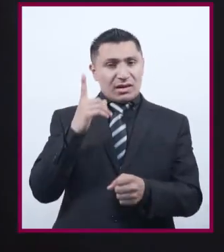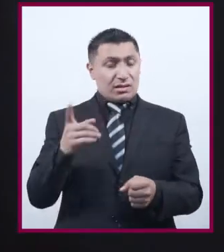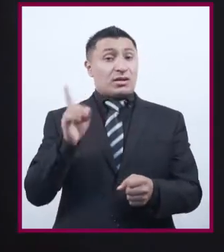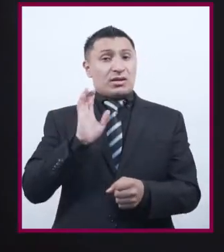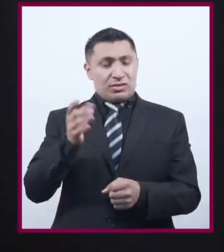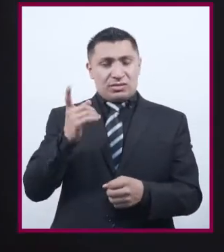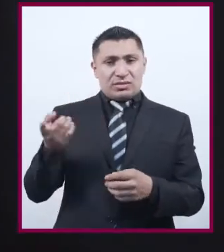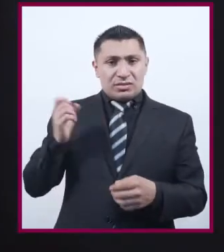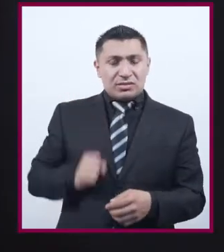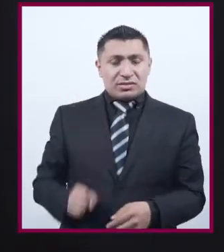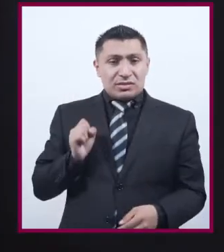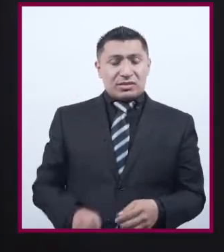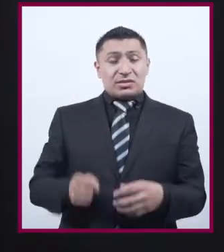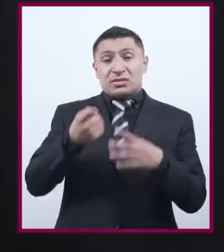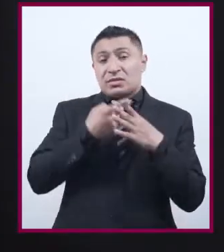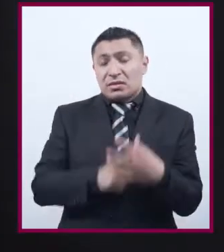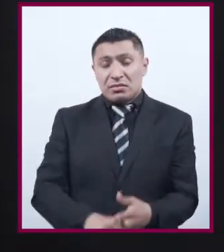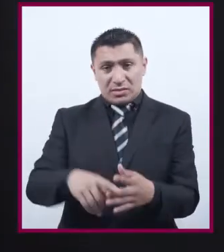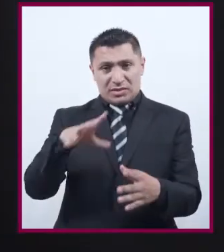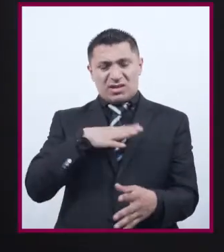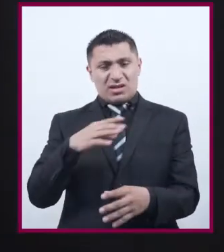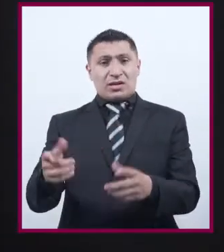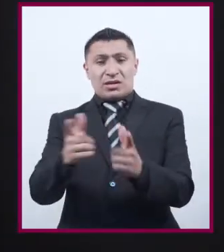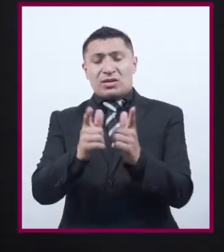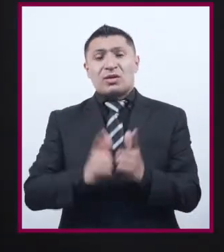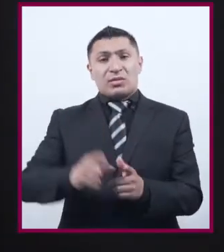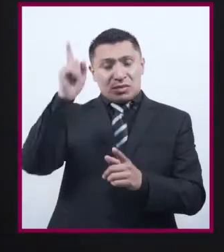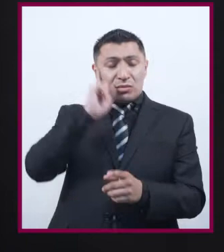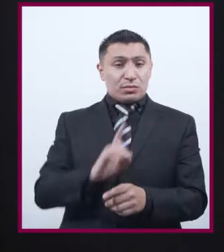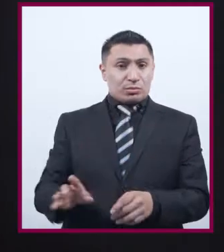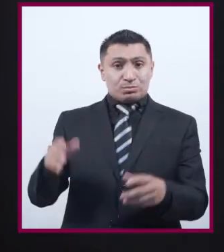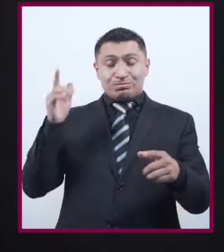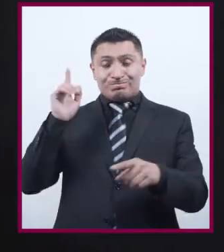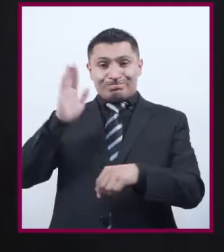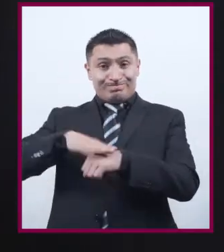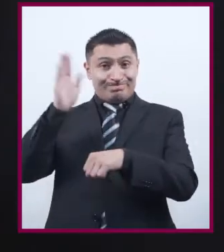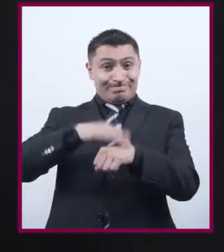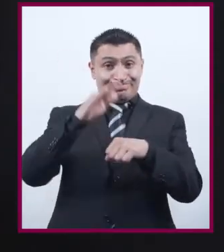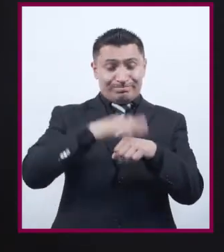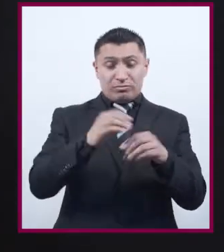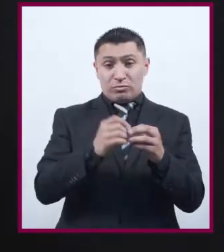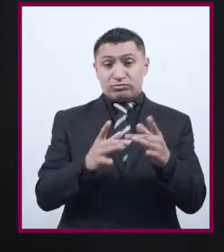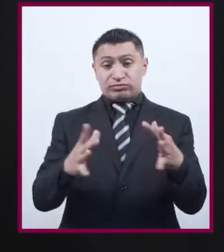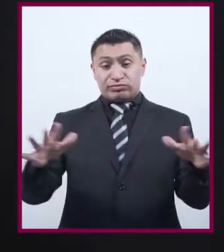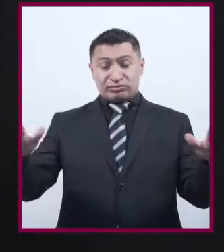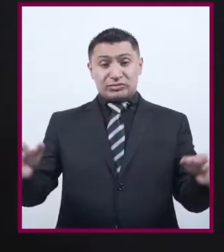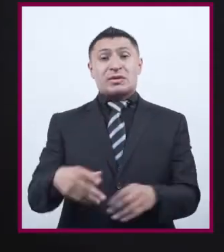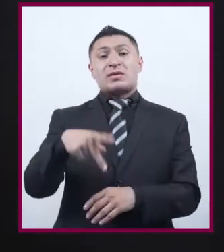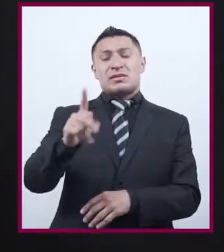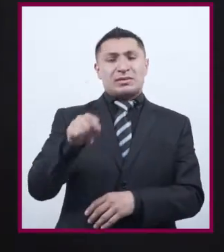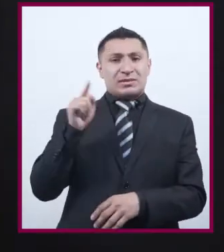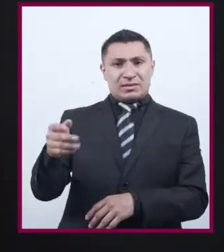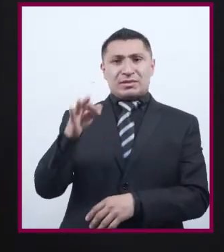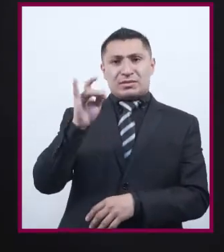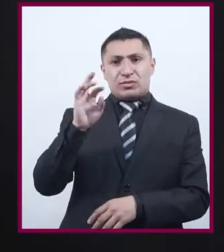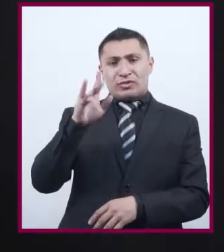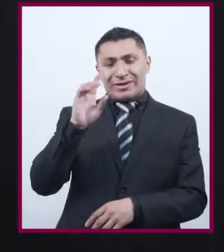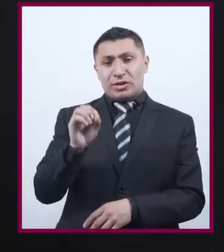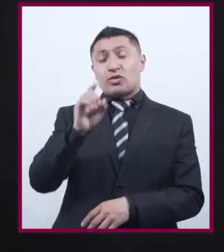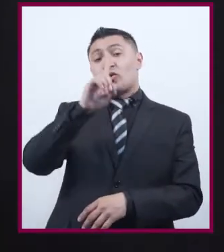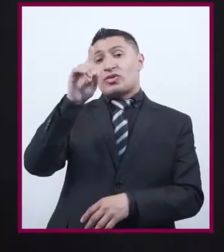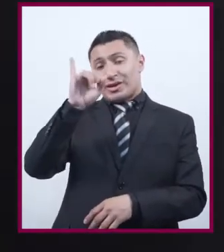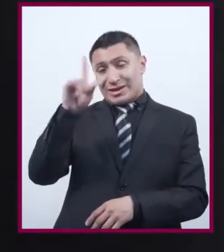Durante la primera década del siglo, no solo se multiplicaron los clubes femeninos, sino que, ante la insistencia de Porfirio Díaz de